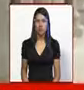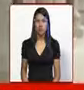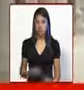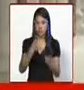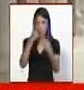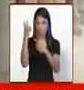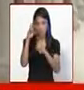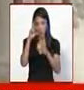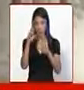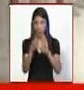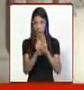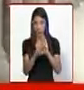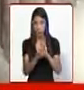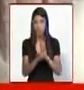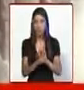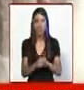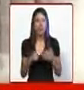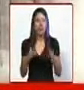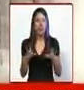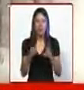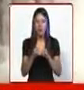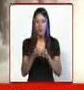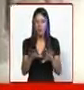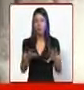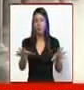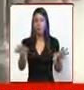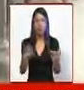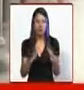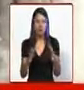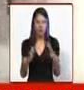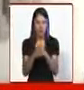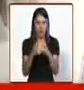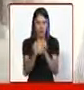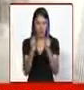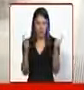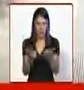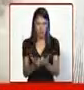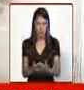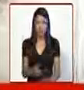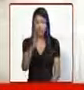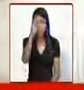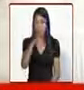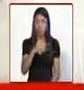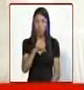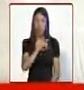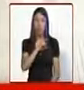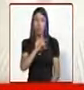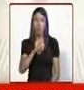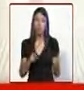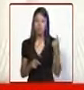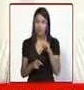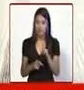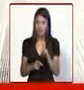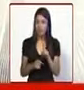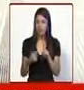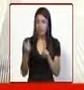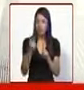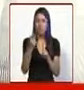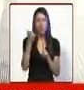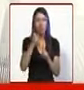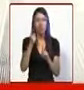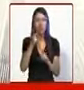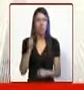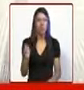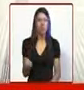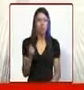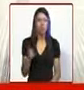Esas fotografías que usted acaba de ver circularon por las redes sociales. Se trataría de un policía que estaría aparentemente dentro de un lenocinio y